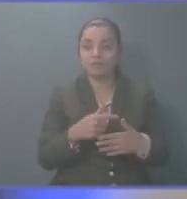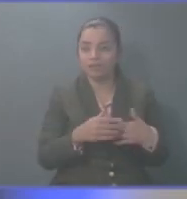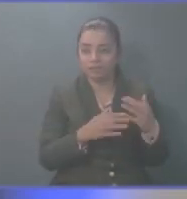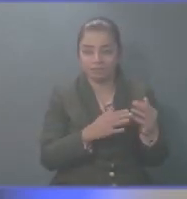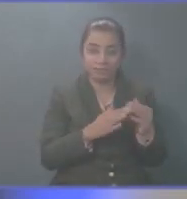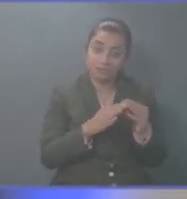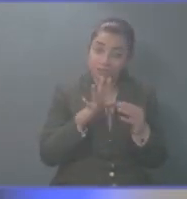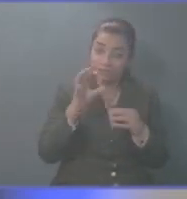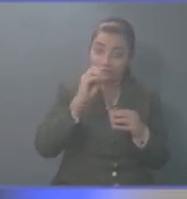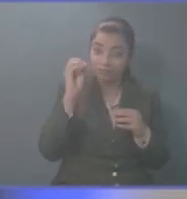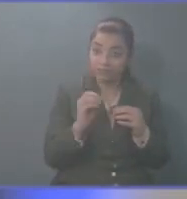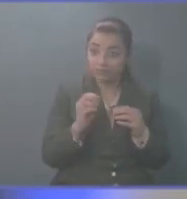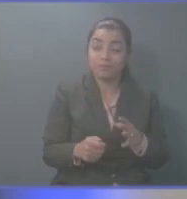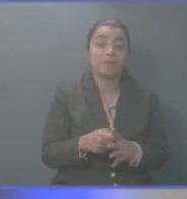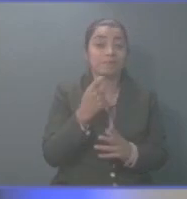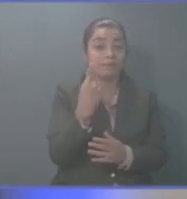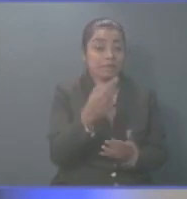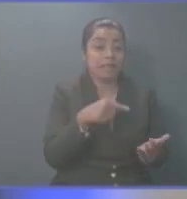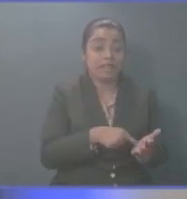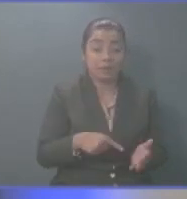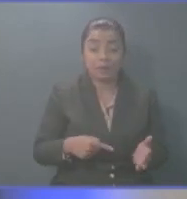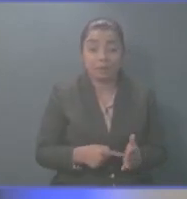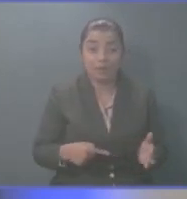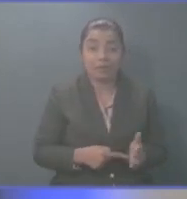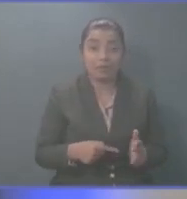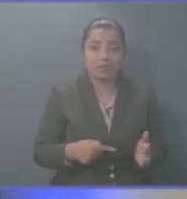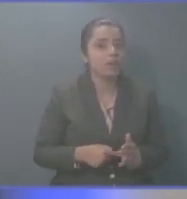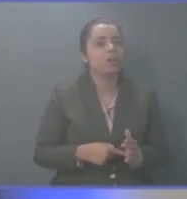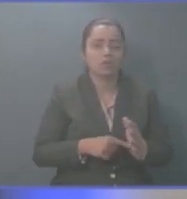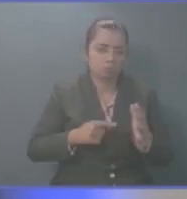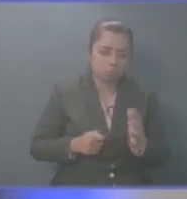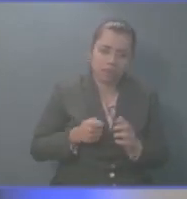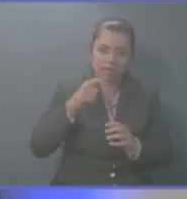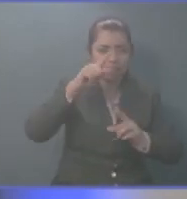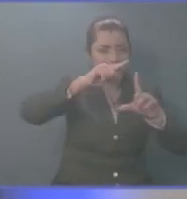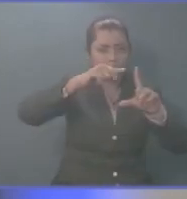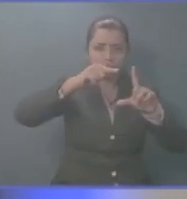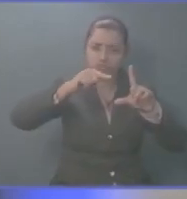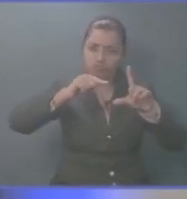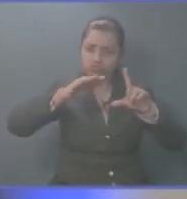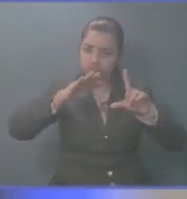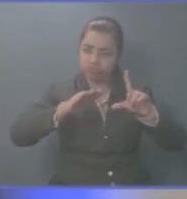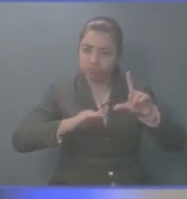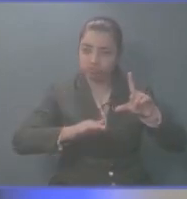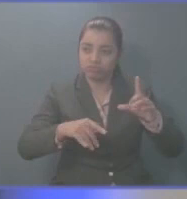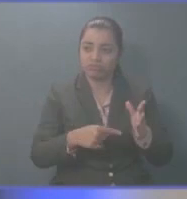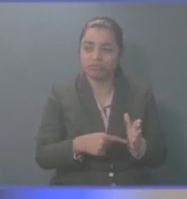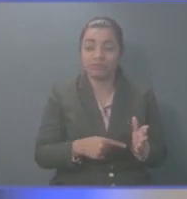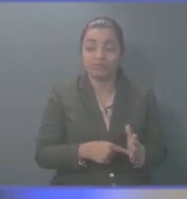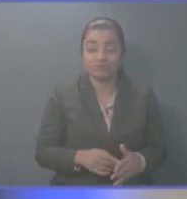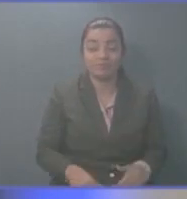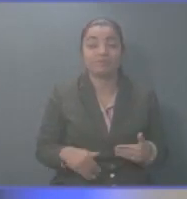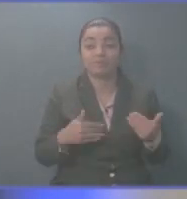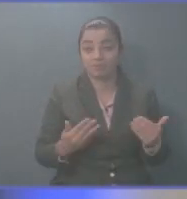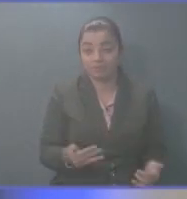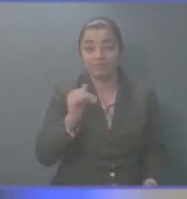se tomen medidas para que en lugar de irse endeudando, vaya reduciéndose la deuda a tener una deuda moderada que ellos llaman que anda en el orden